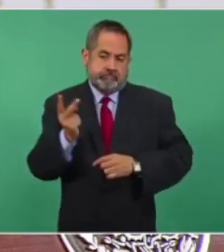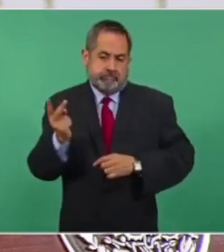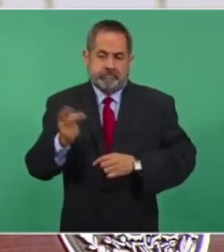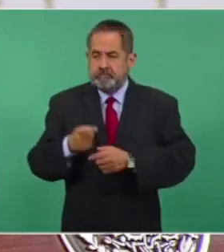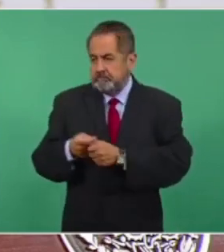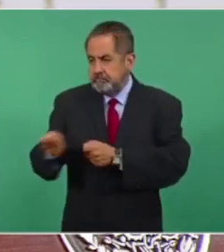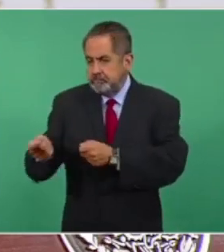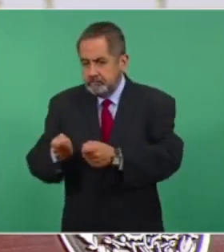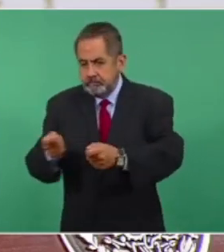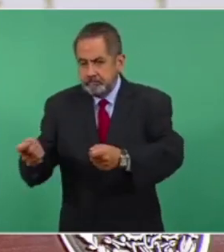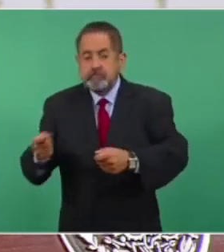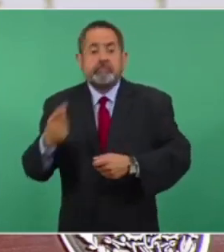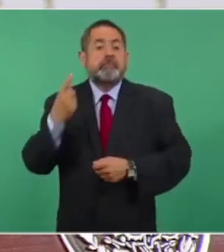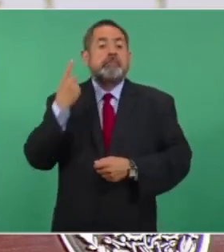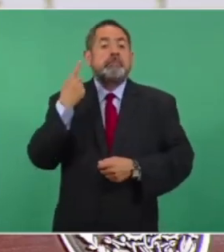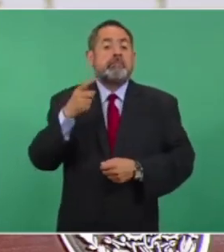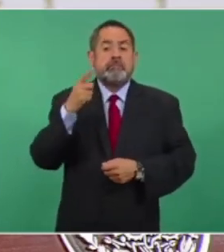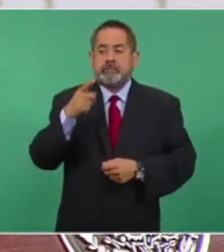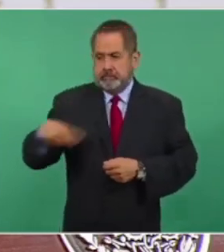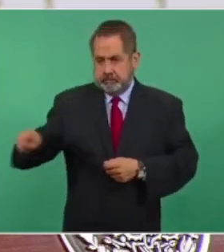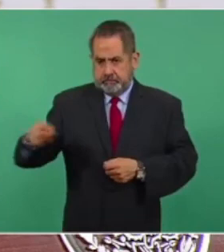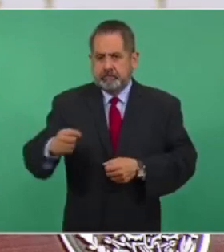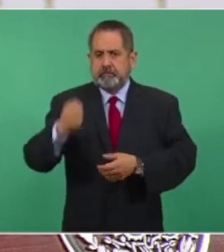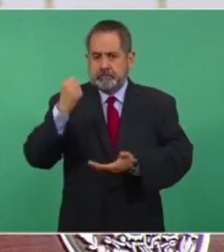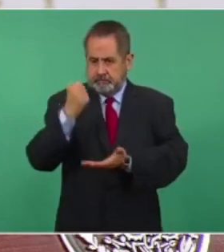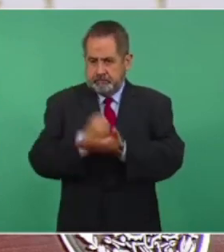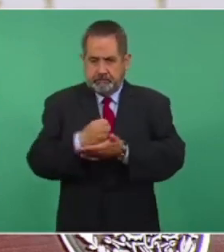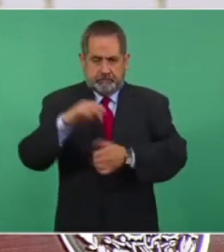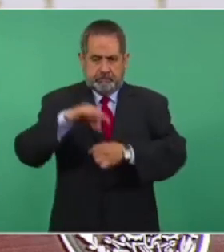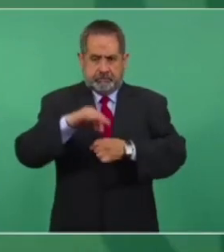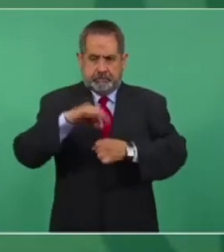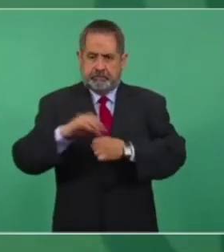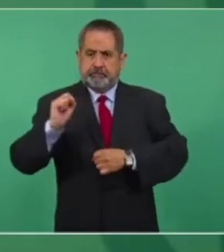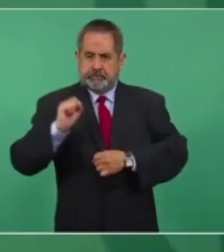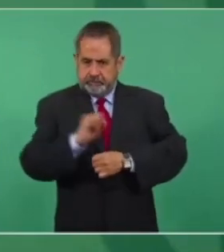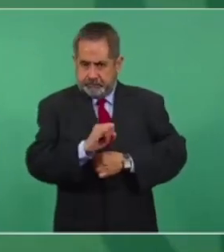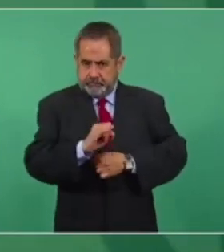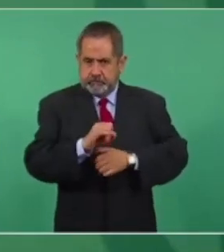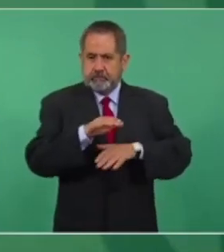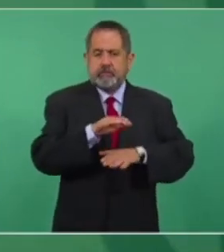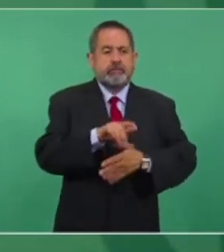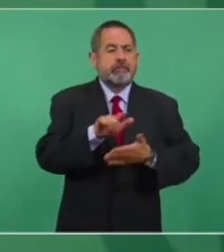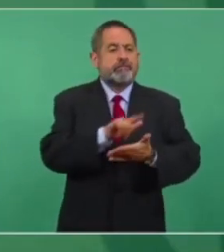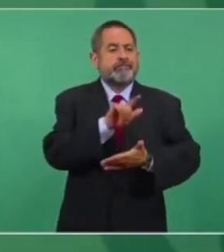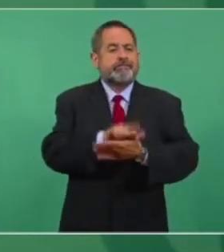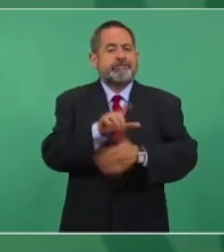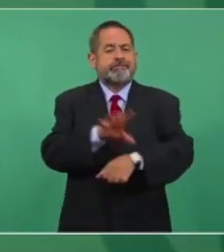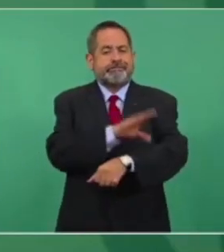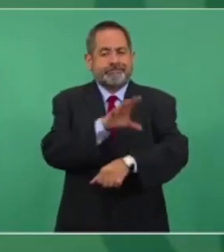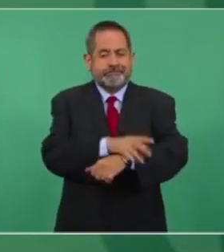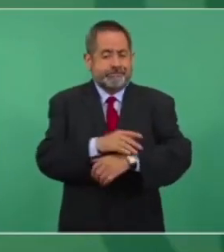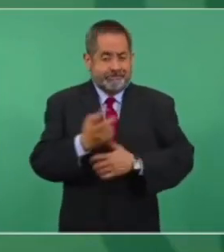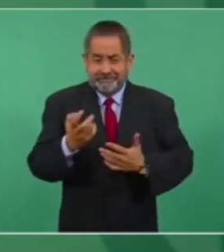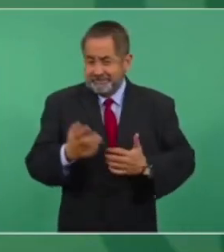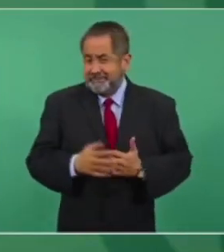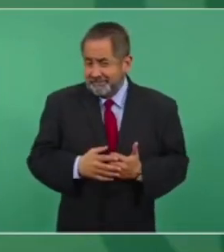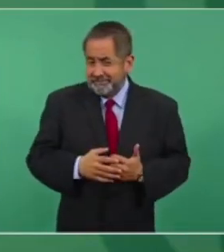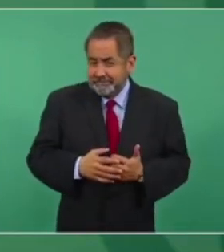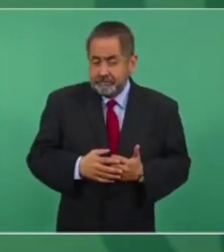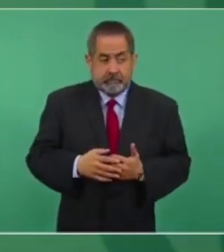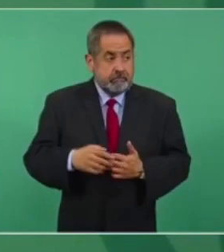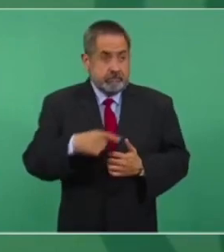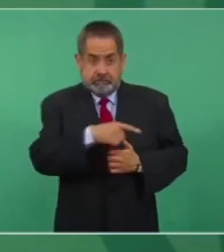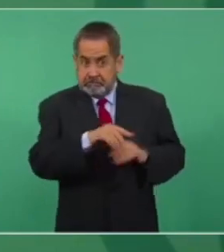para que votaran por la reforma energética. Por eso no se dicen esas cosas, ¿no?